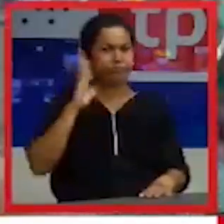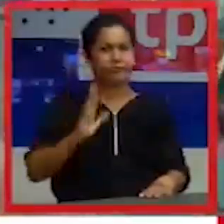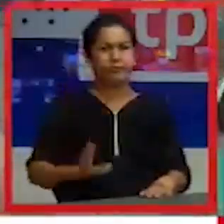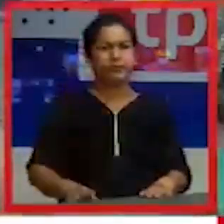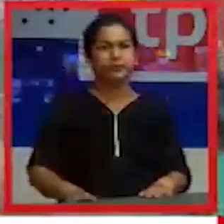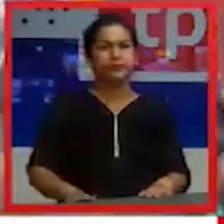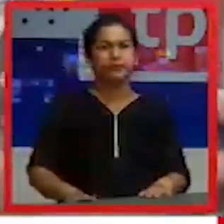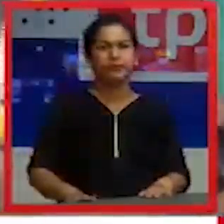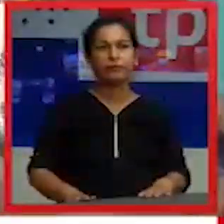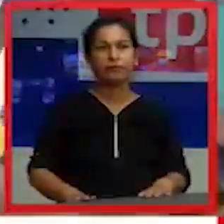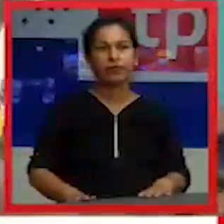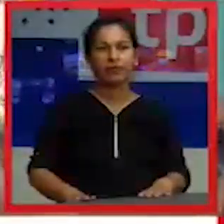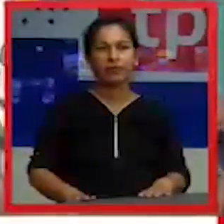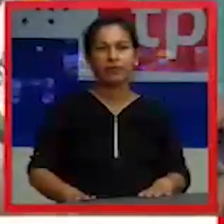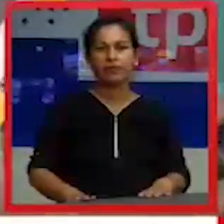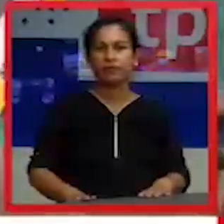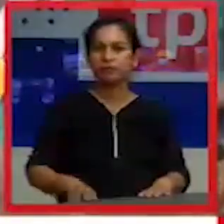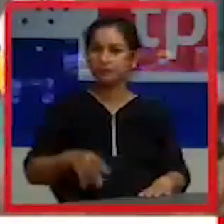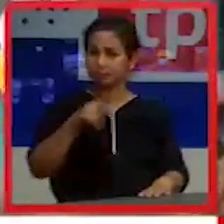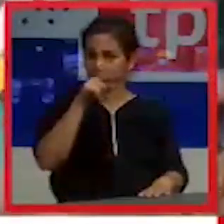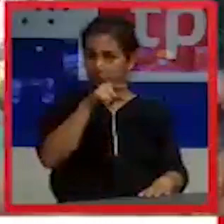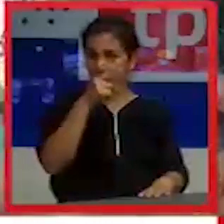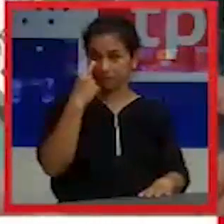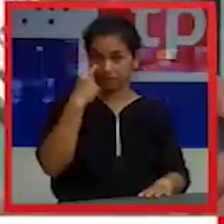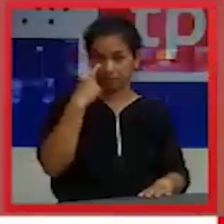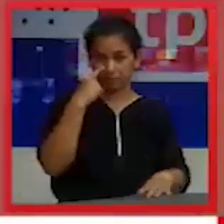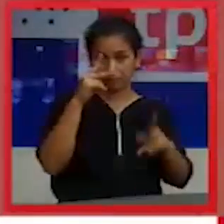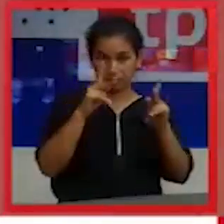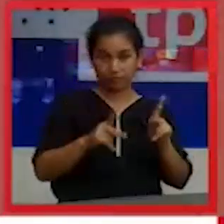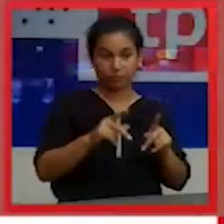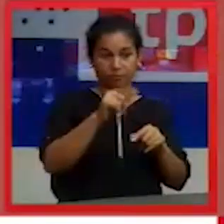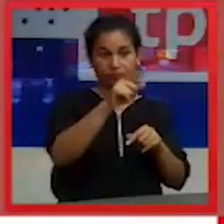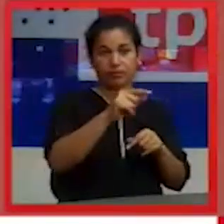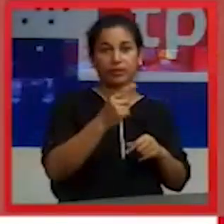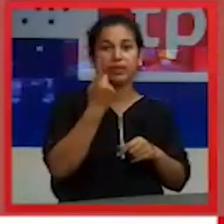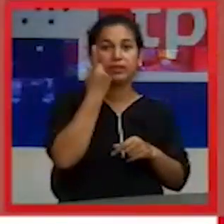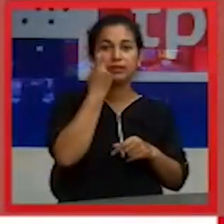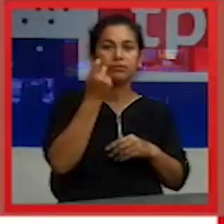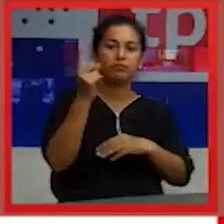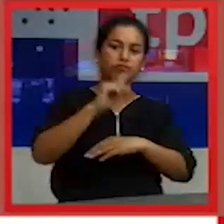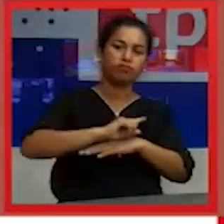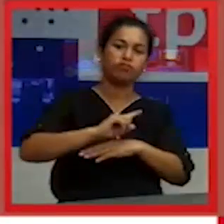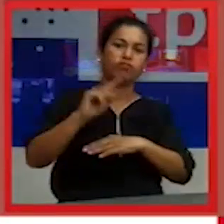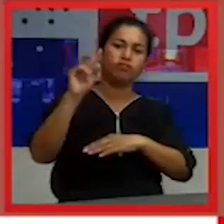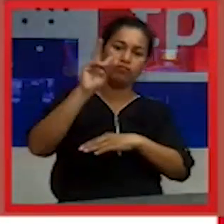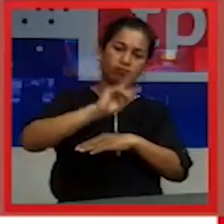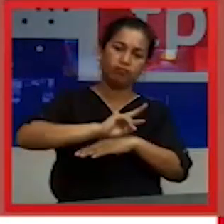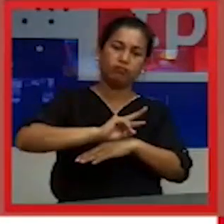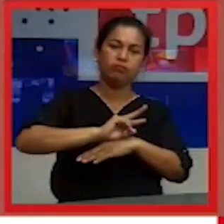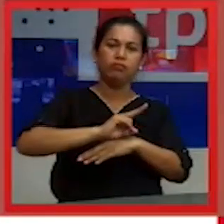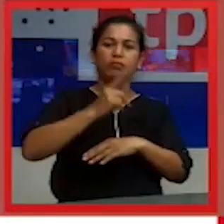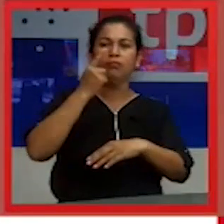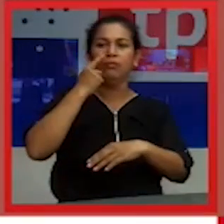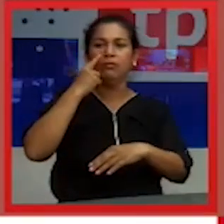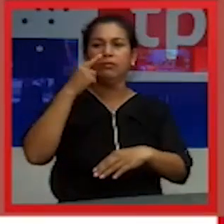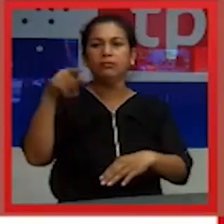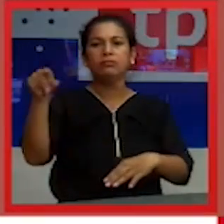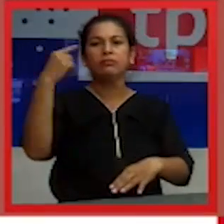apodo? Mire, llegué hace 2 días, me puse a pensar, sí, lo conozco de vista, pero